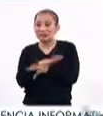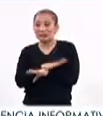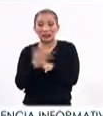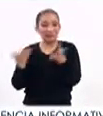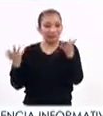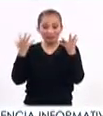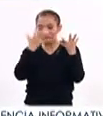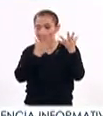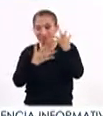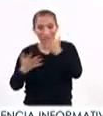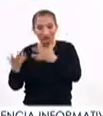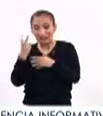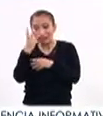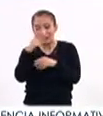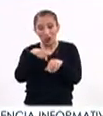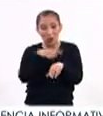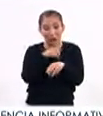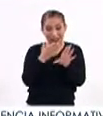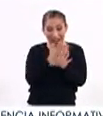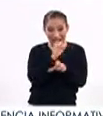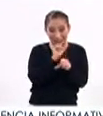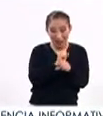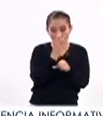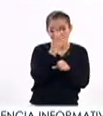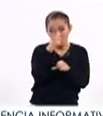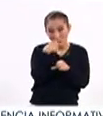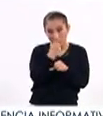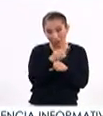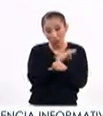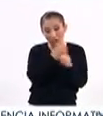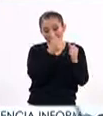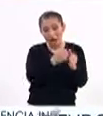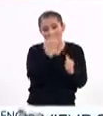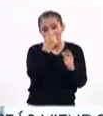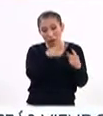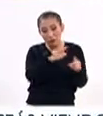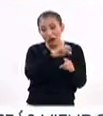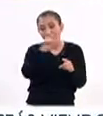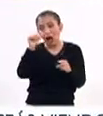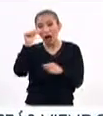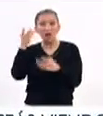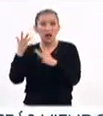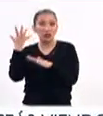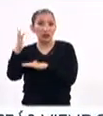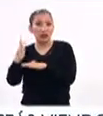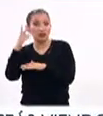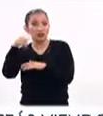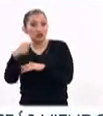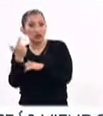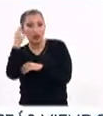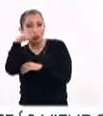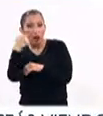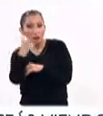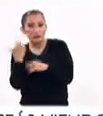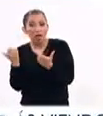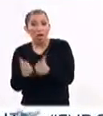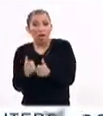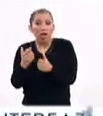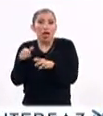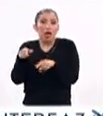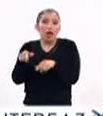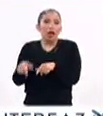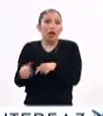de 3 horas que tenía antes a la semana, 4 horas de estar en la escuela de música, a más o menos 10, 12. Y